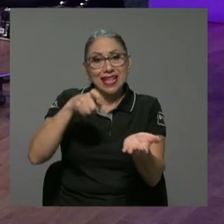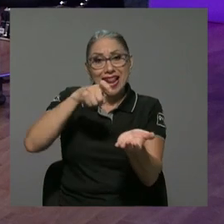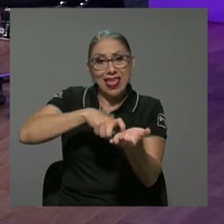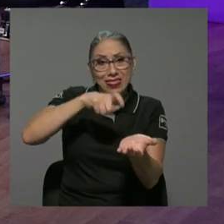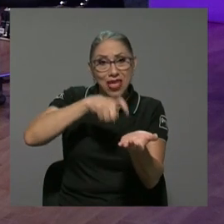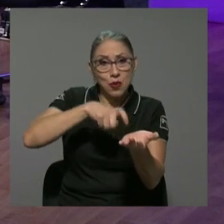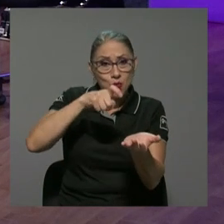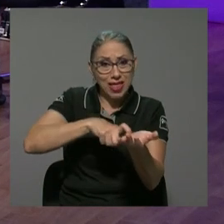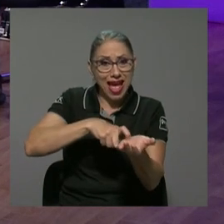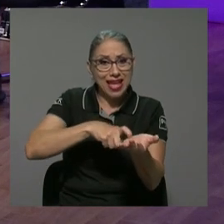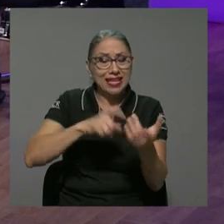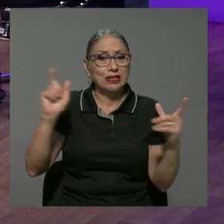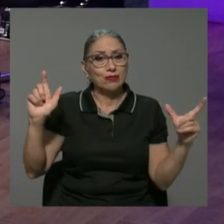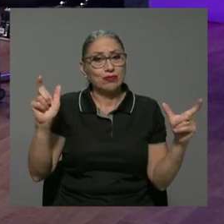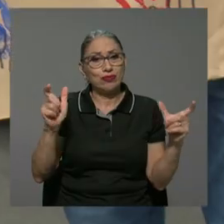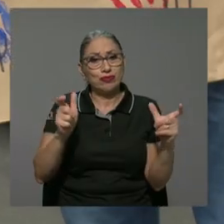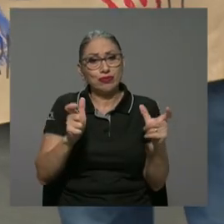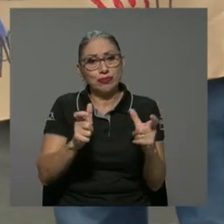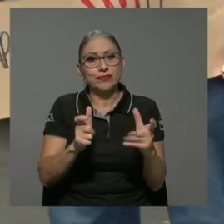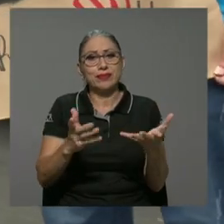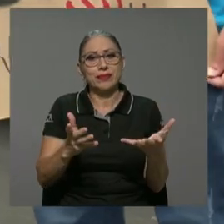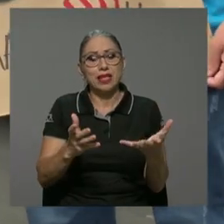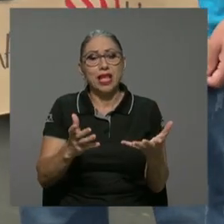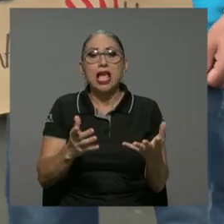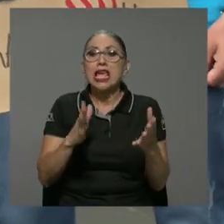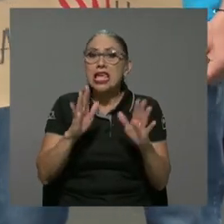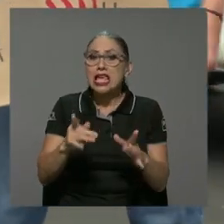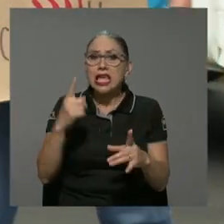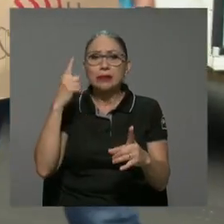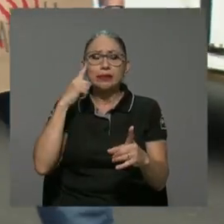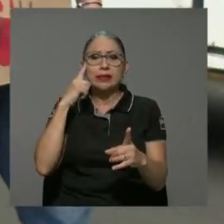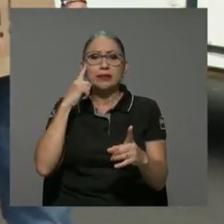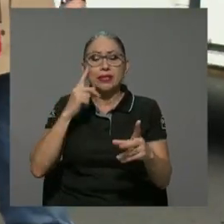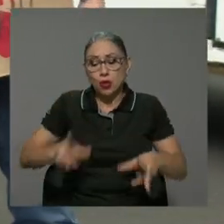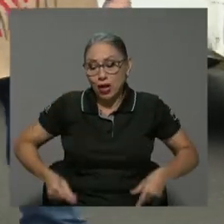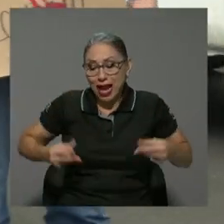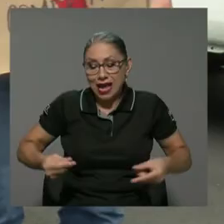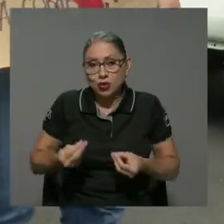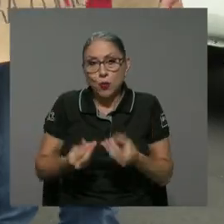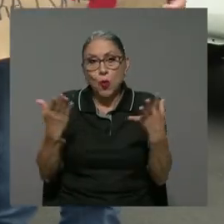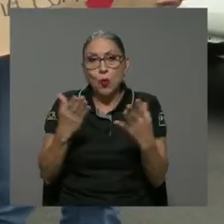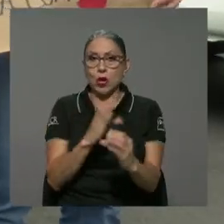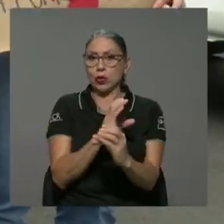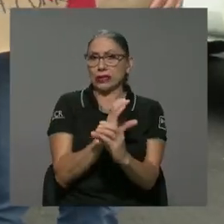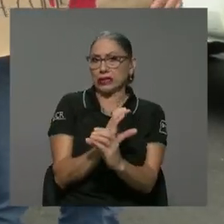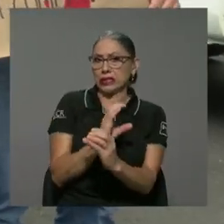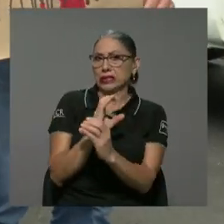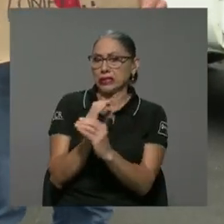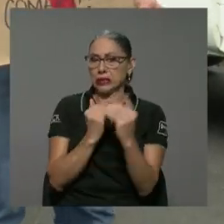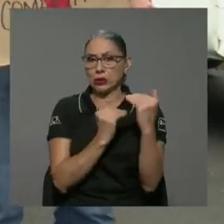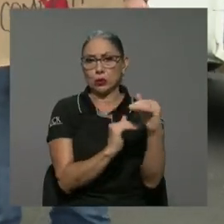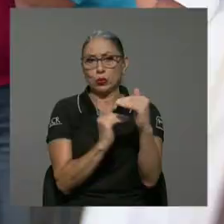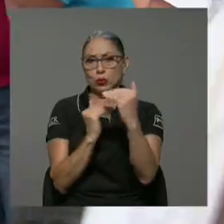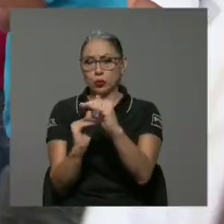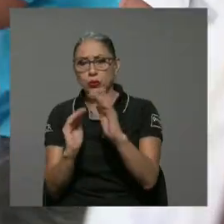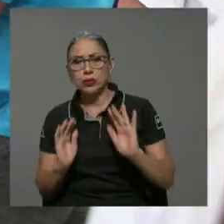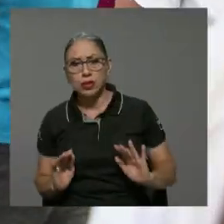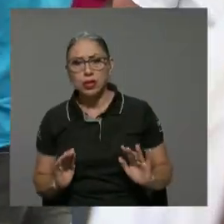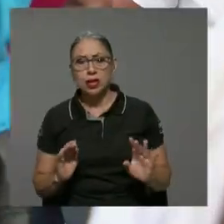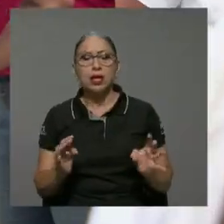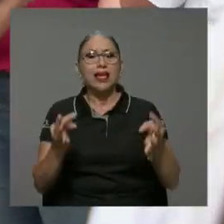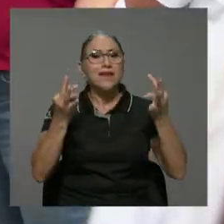y un camino de austeridad en el gasto público. Eso está claro. Y va a tratar